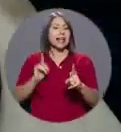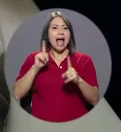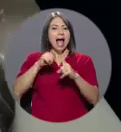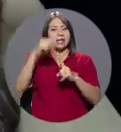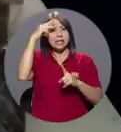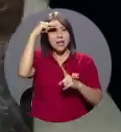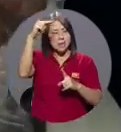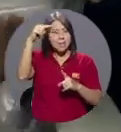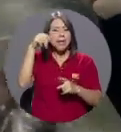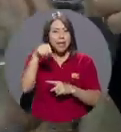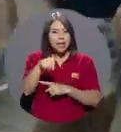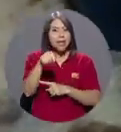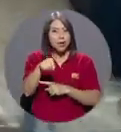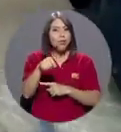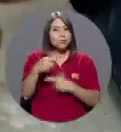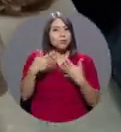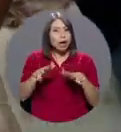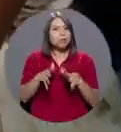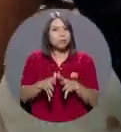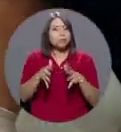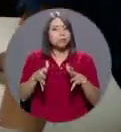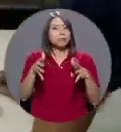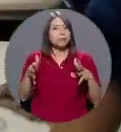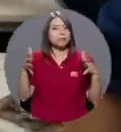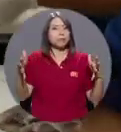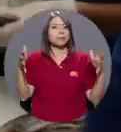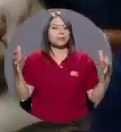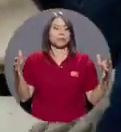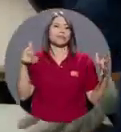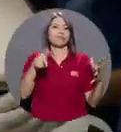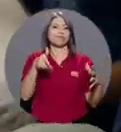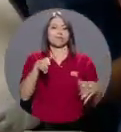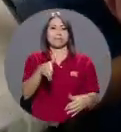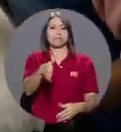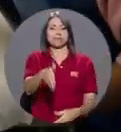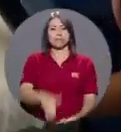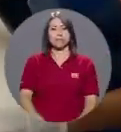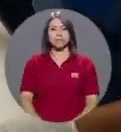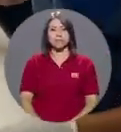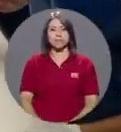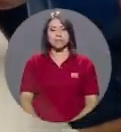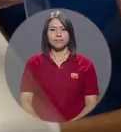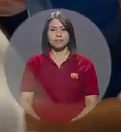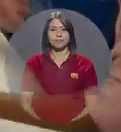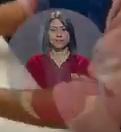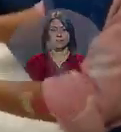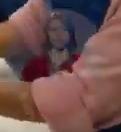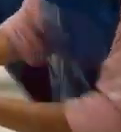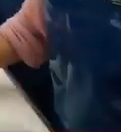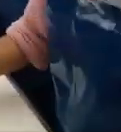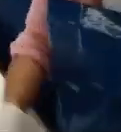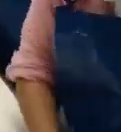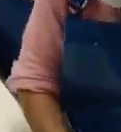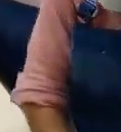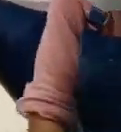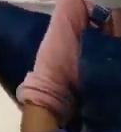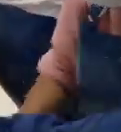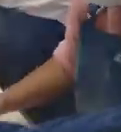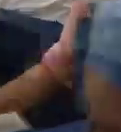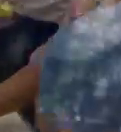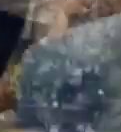hasta México para haber un gran incremento de la producción.